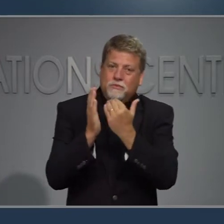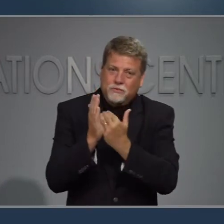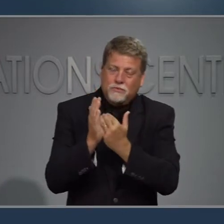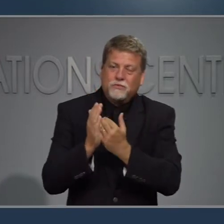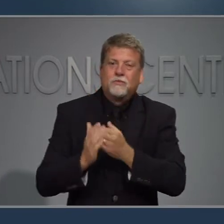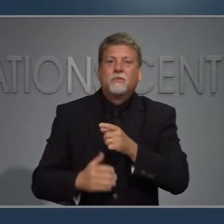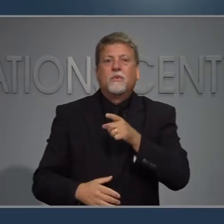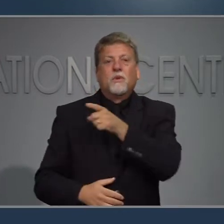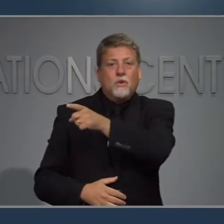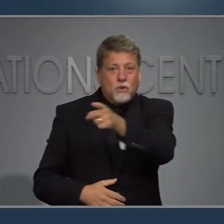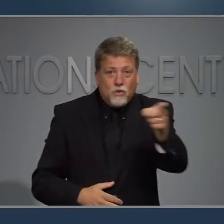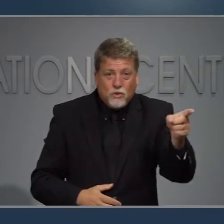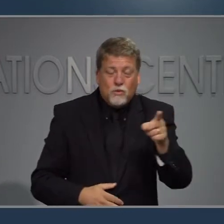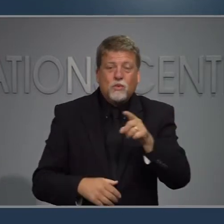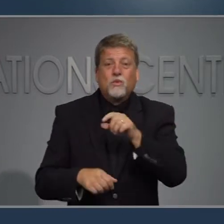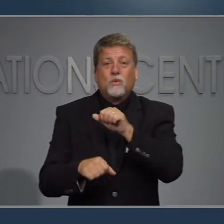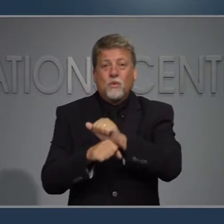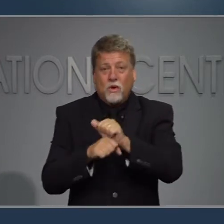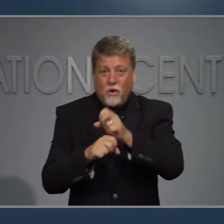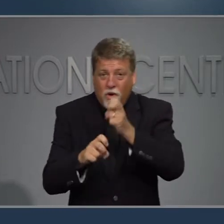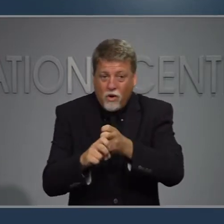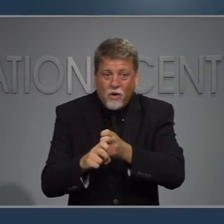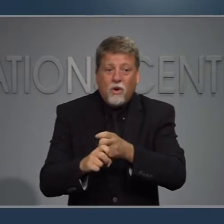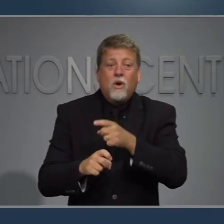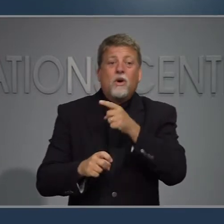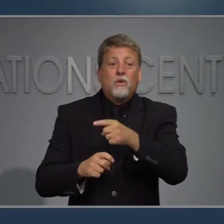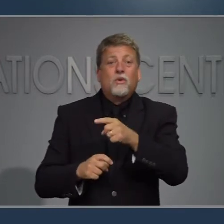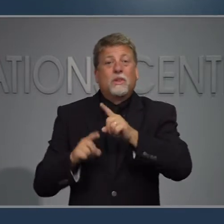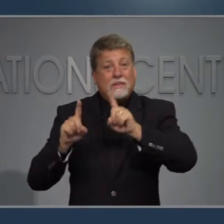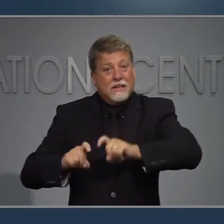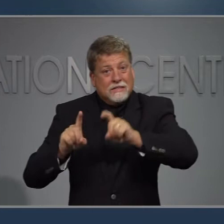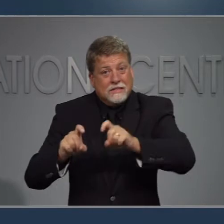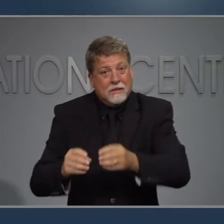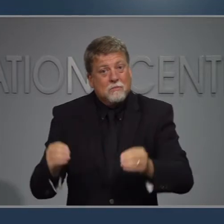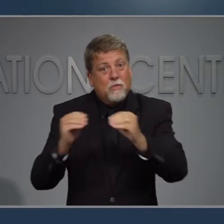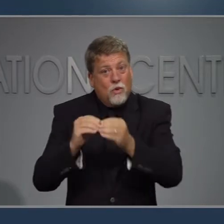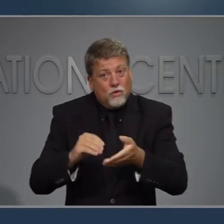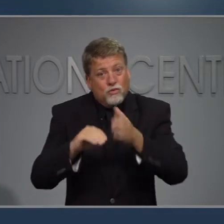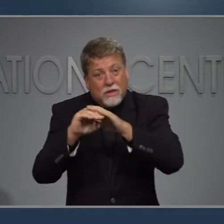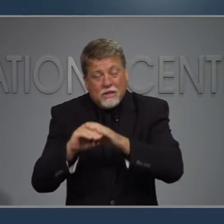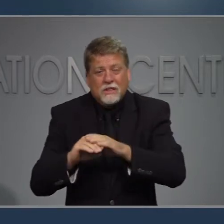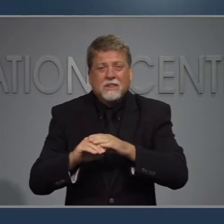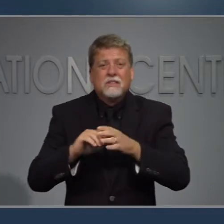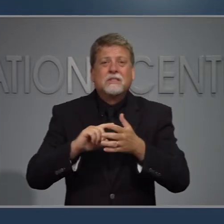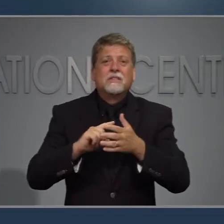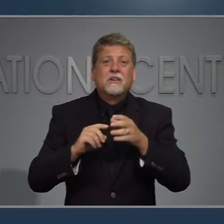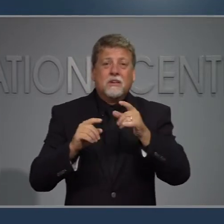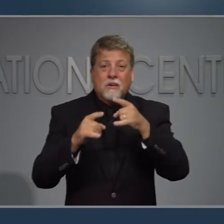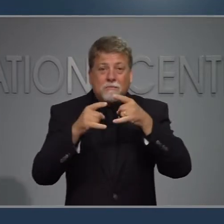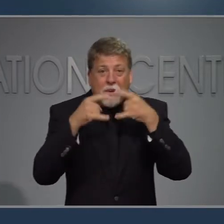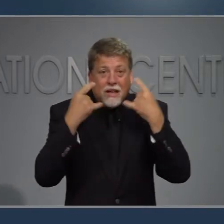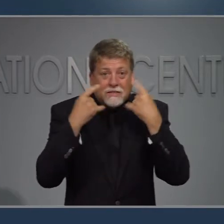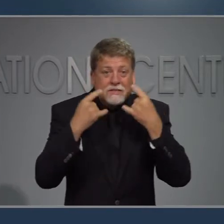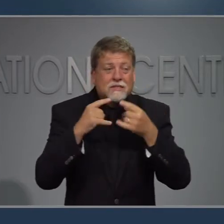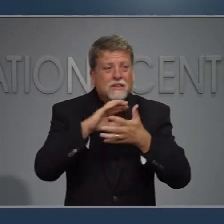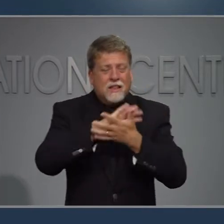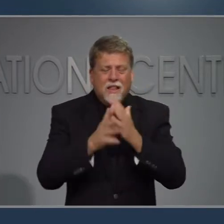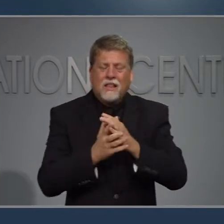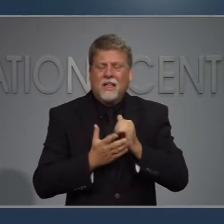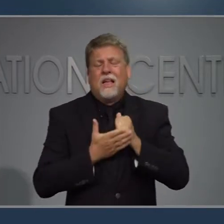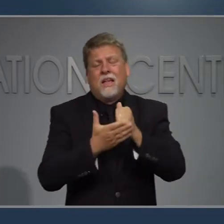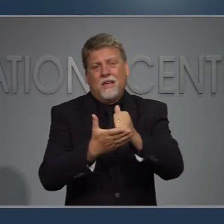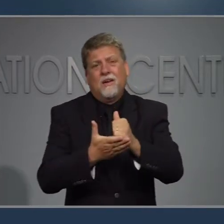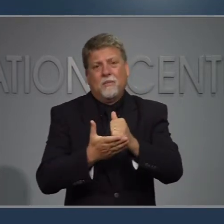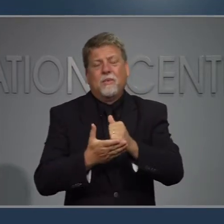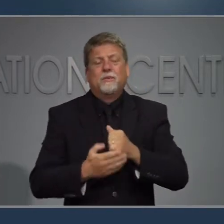de entrega de resultados de pruebas, a los numerosos carolinianos que están usando cubrebocas en público todo el tiempo. Al ver que se